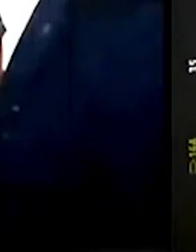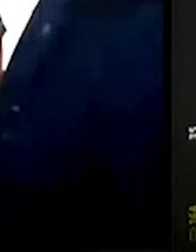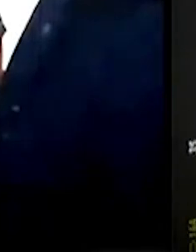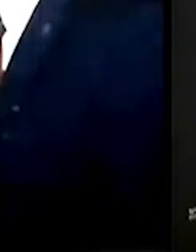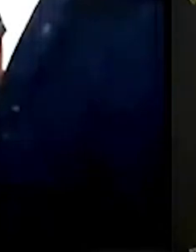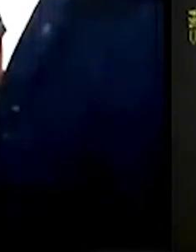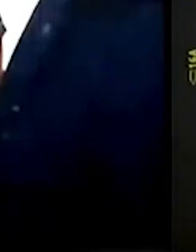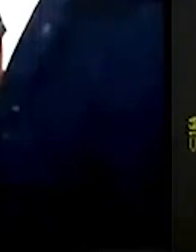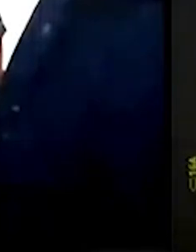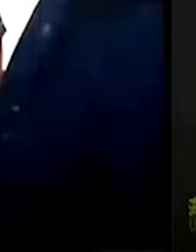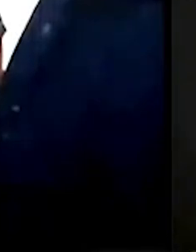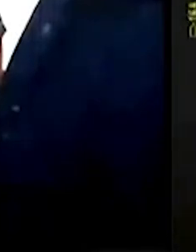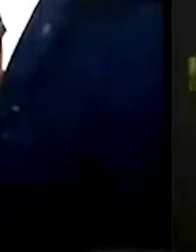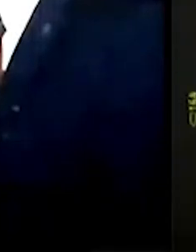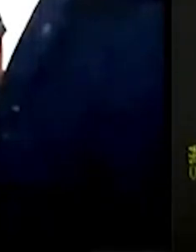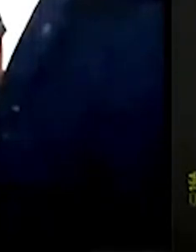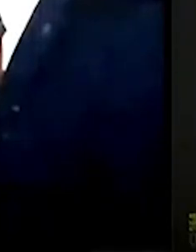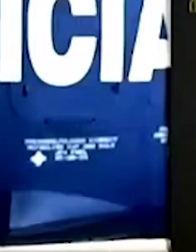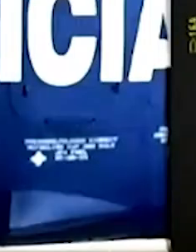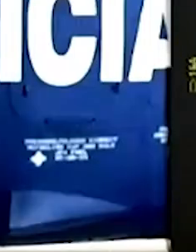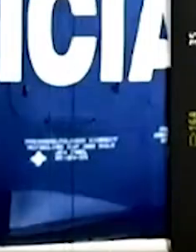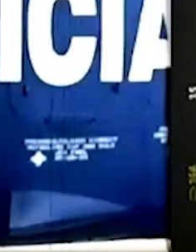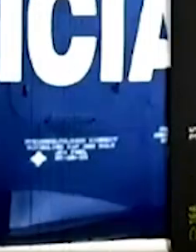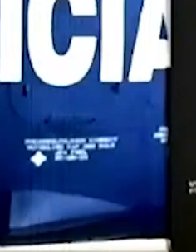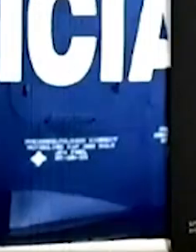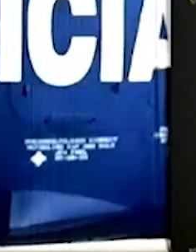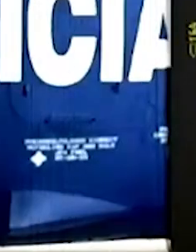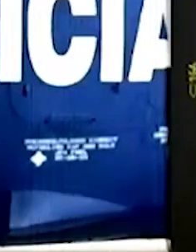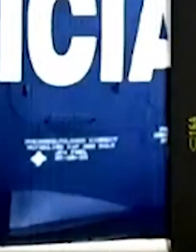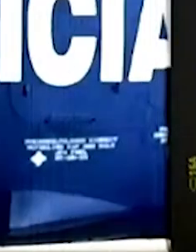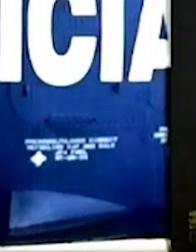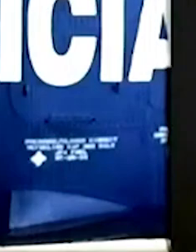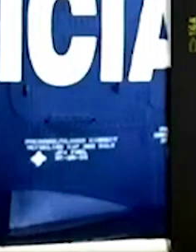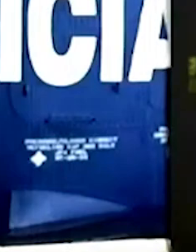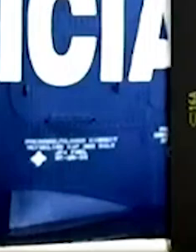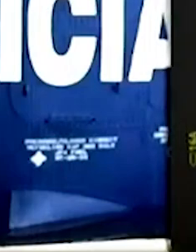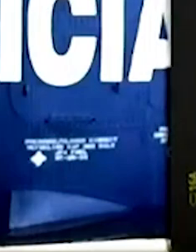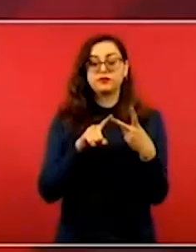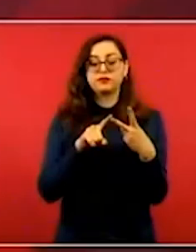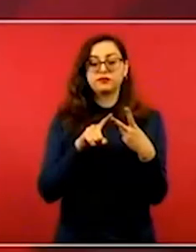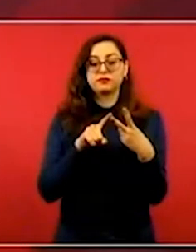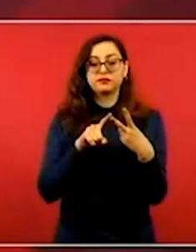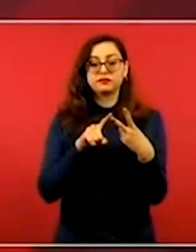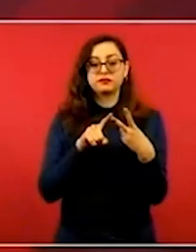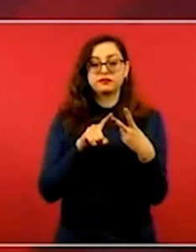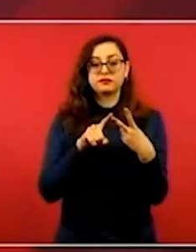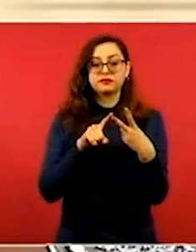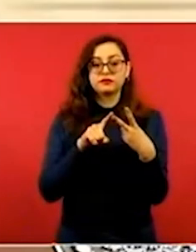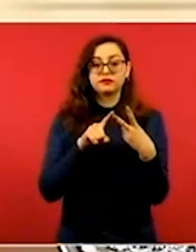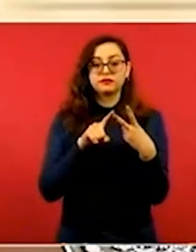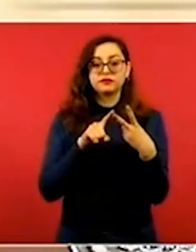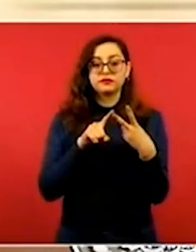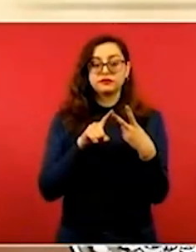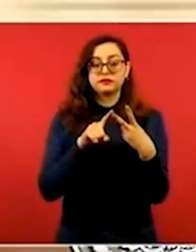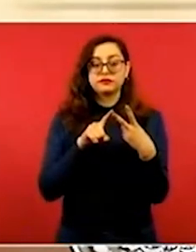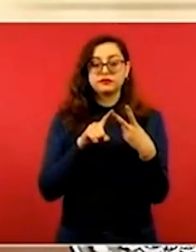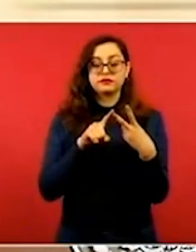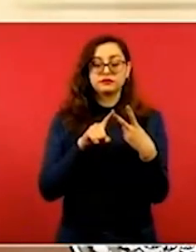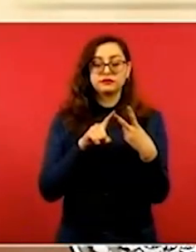podría estar el expresidente Barack Obama y su secretaria de Estado, Hillary Clinton. Que